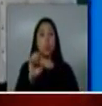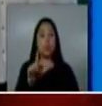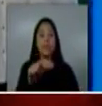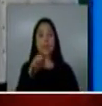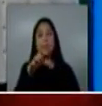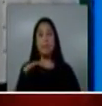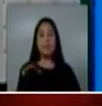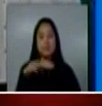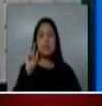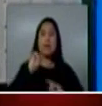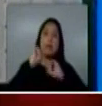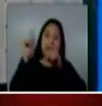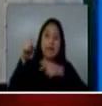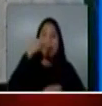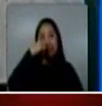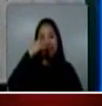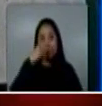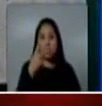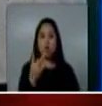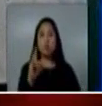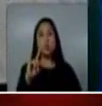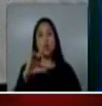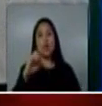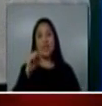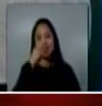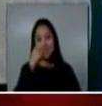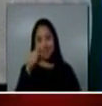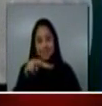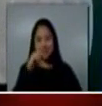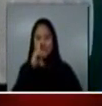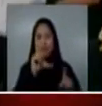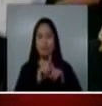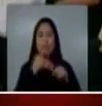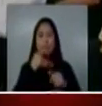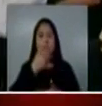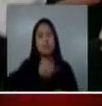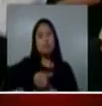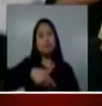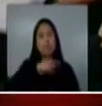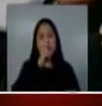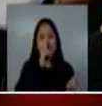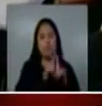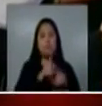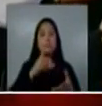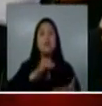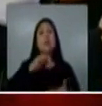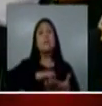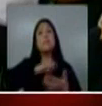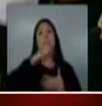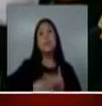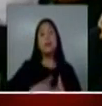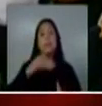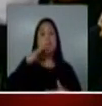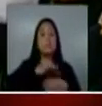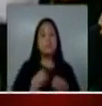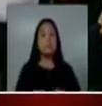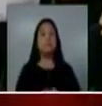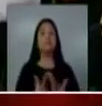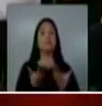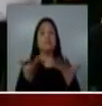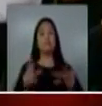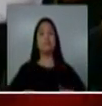hace varios años se les prometió una ayuda para la región y que hasta el momento no han recibido nada. Por lo tanto, también hizo el llamado para